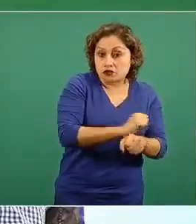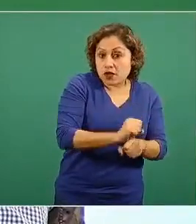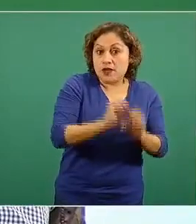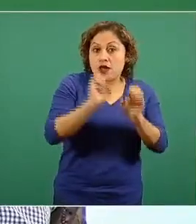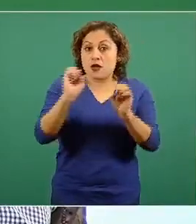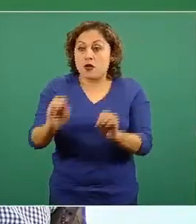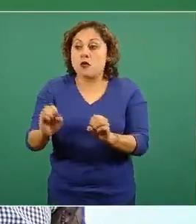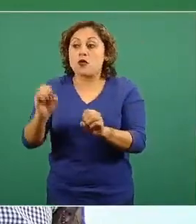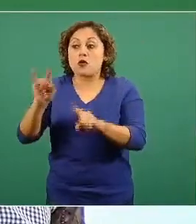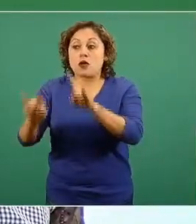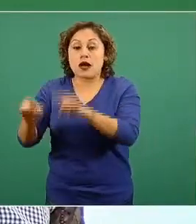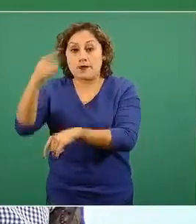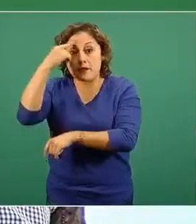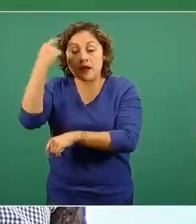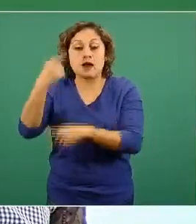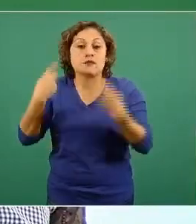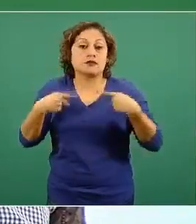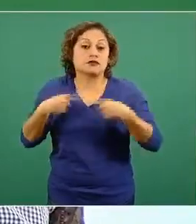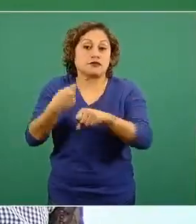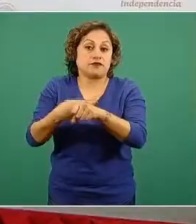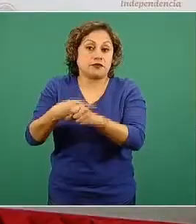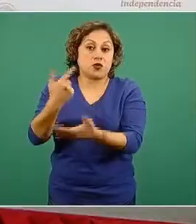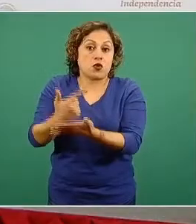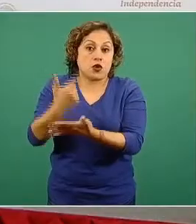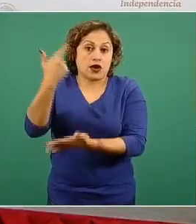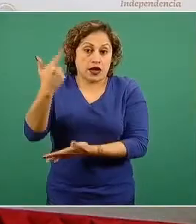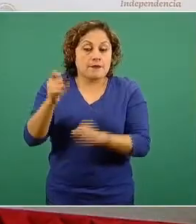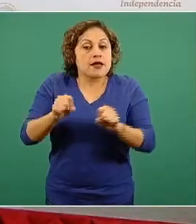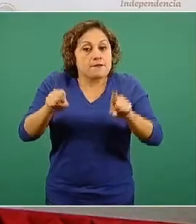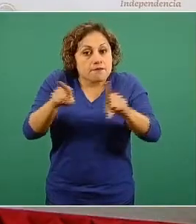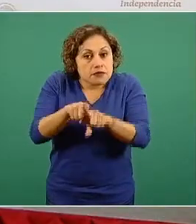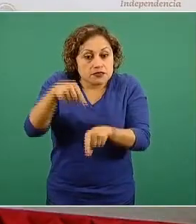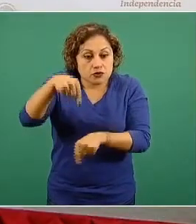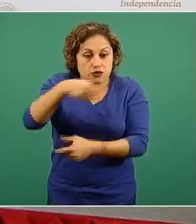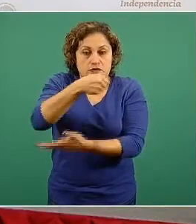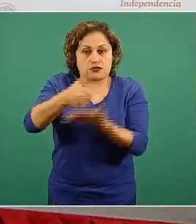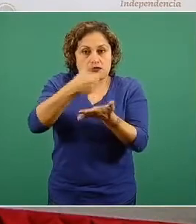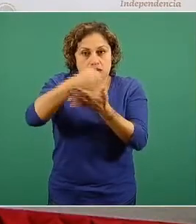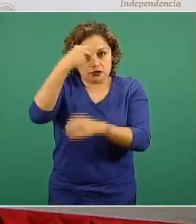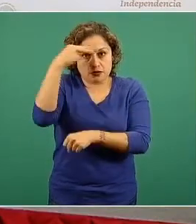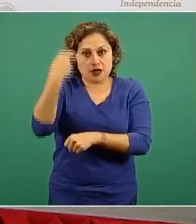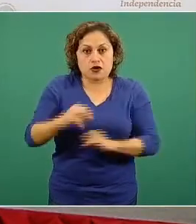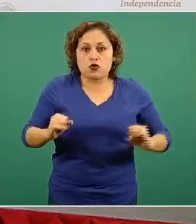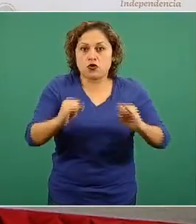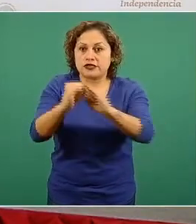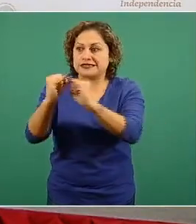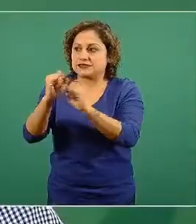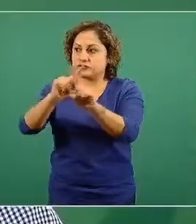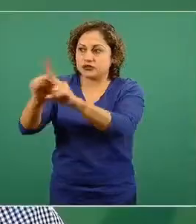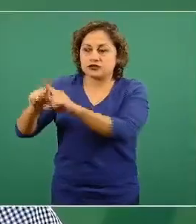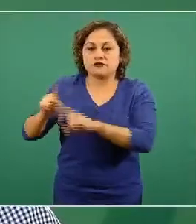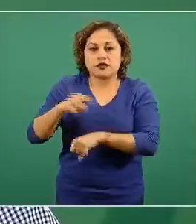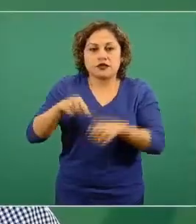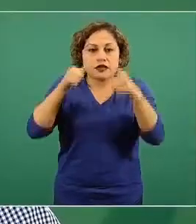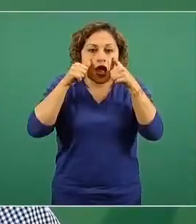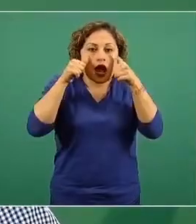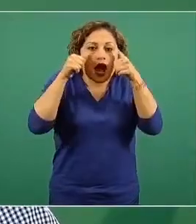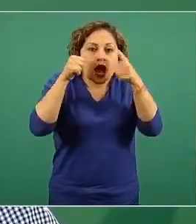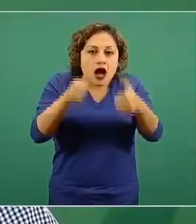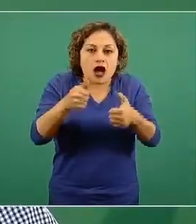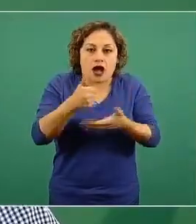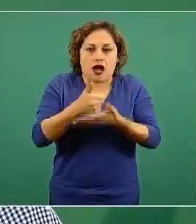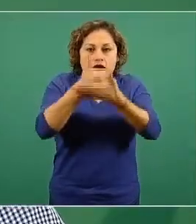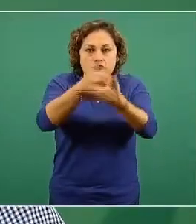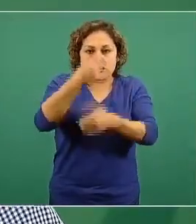de este arduo trabajo que han hecho todas las instituciones en la ciudad es precisamente mantener al menos una